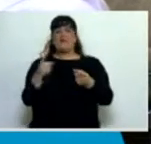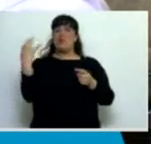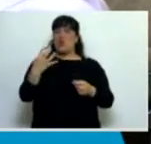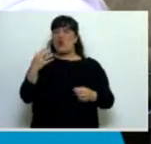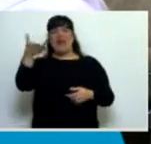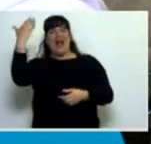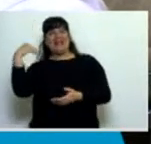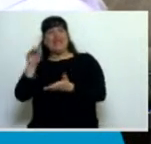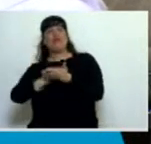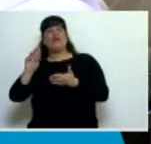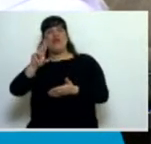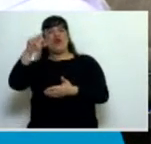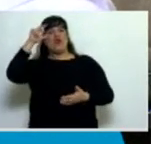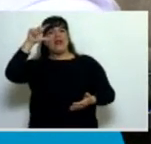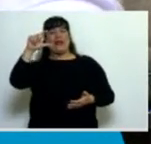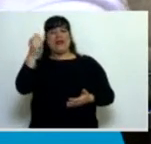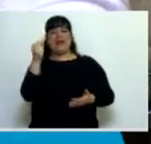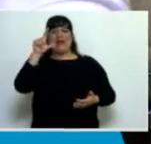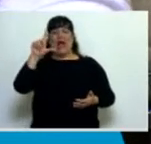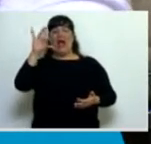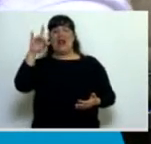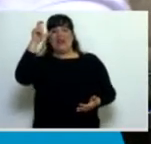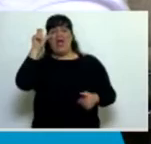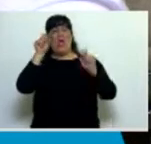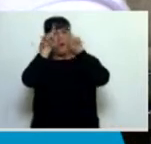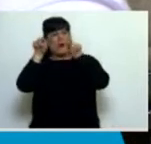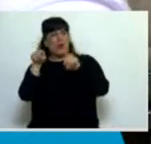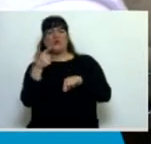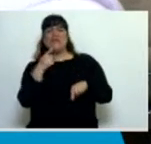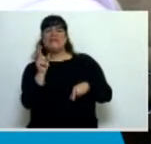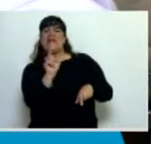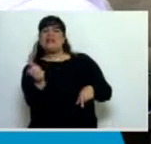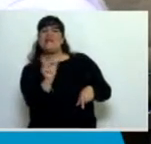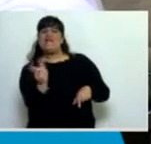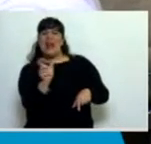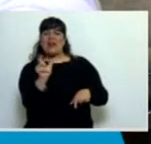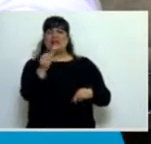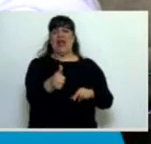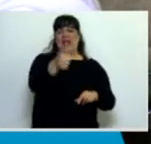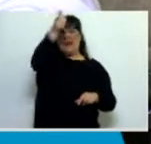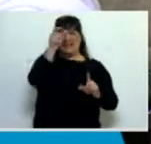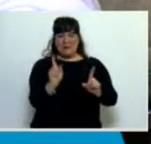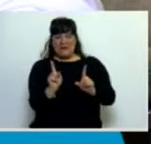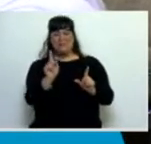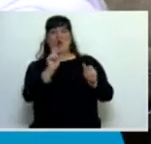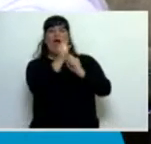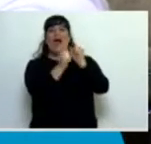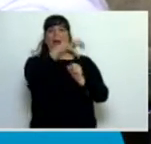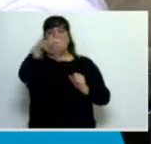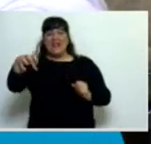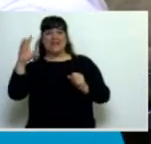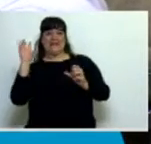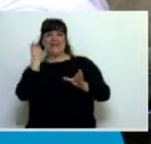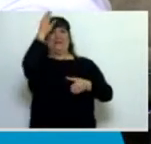hacía el diputado Recalde acerca de si esta diferencia entre la ganancia de estas empresas en las cuales participa